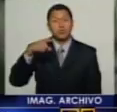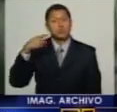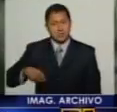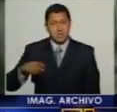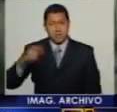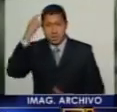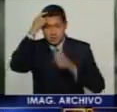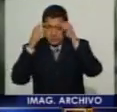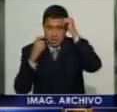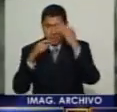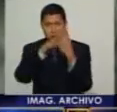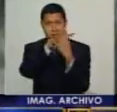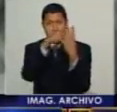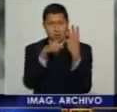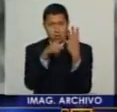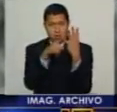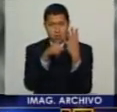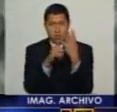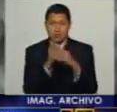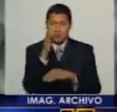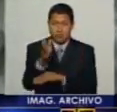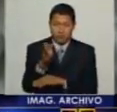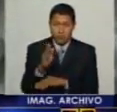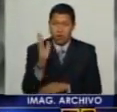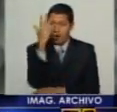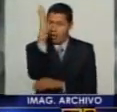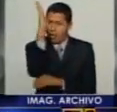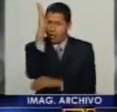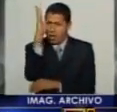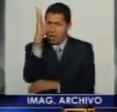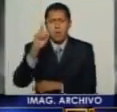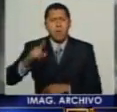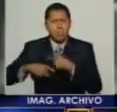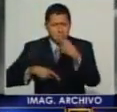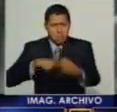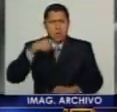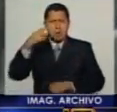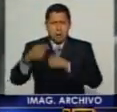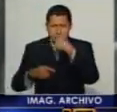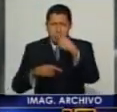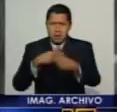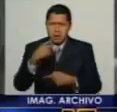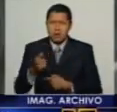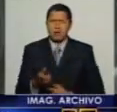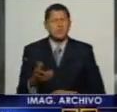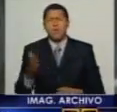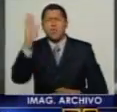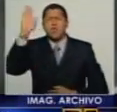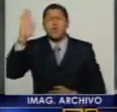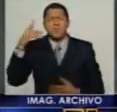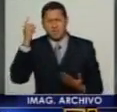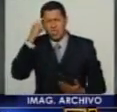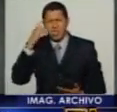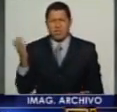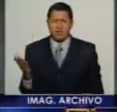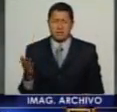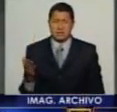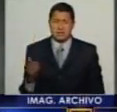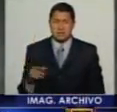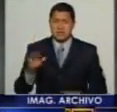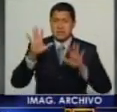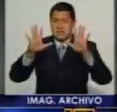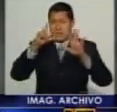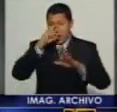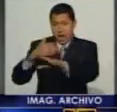Chávez Frías. Ellos cuatro fueron al Samán de Güere. Luego, sucesivamente, en la medida que... ¿Cuándo fue ese juramento, perdón? Eso fue 10